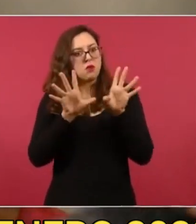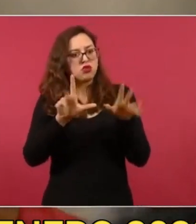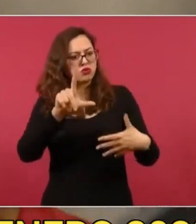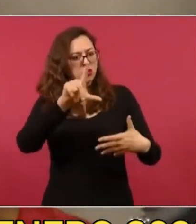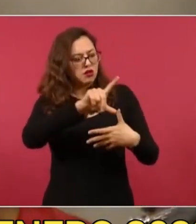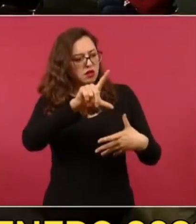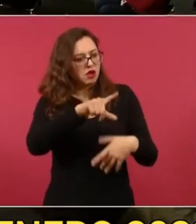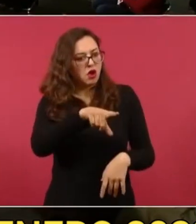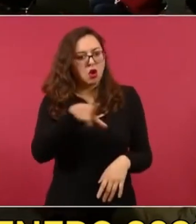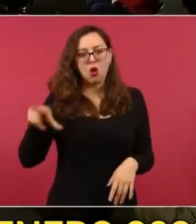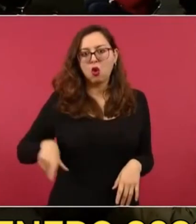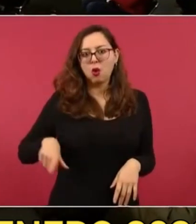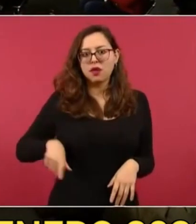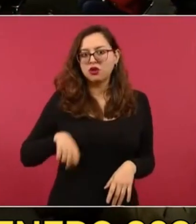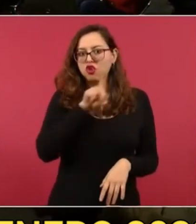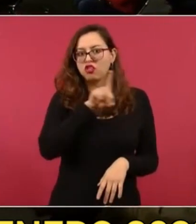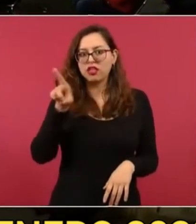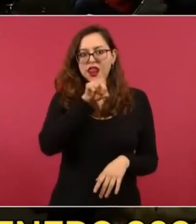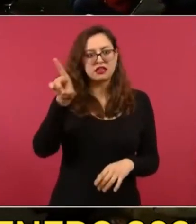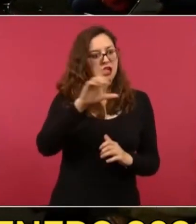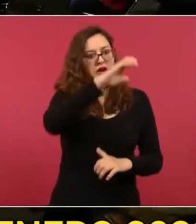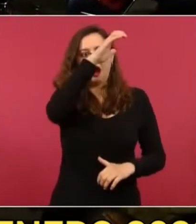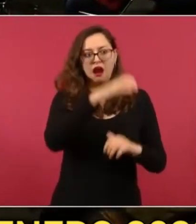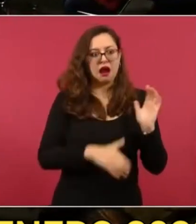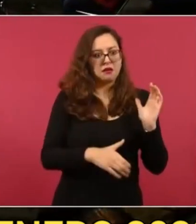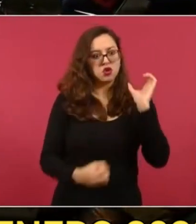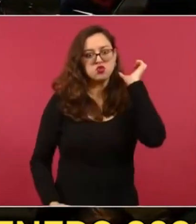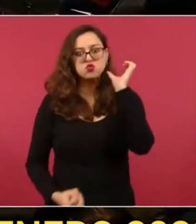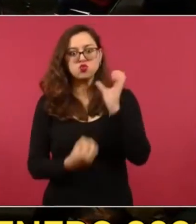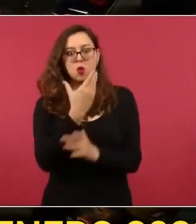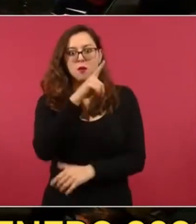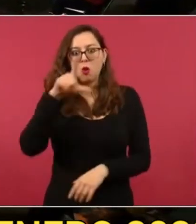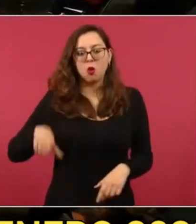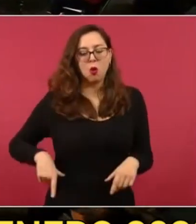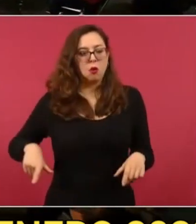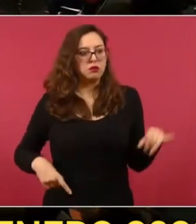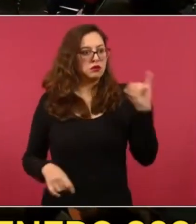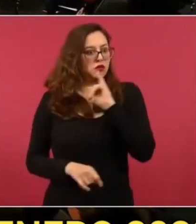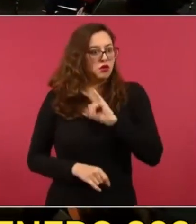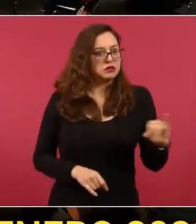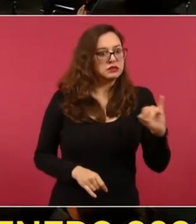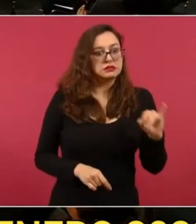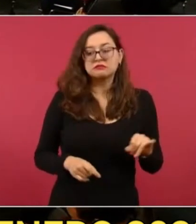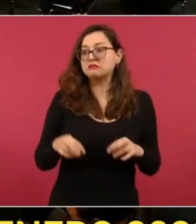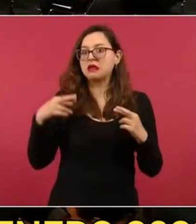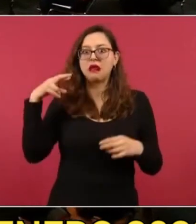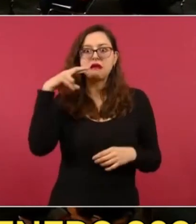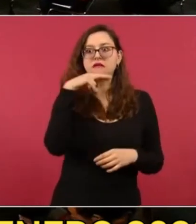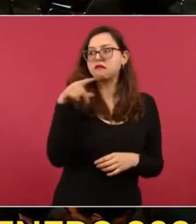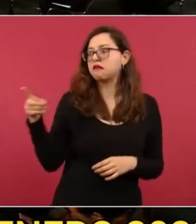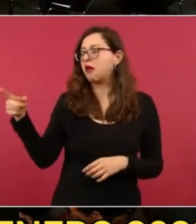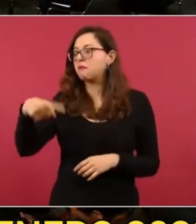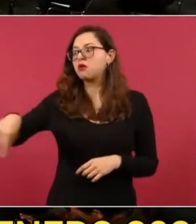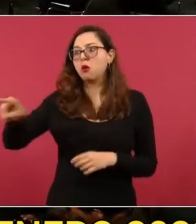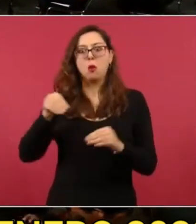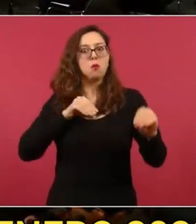mismo incluso en esta conferencia se ha referido a Perú y de qué lado se ponen. El tema propio de